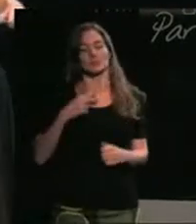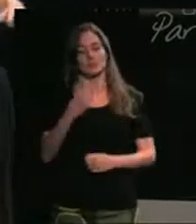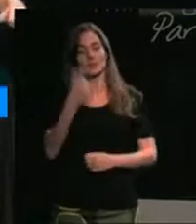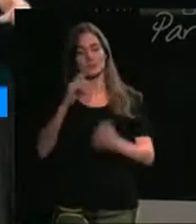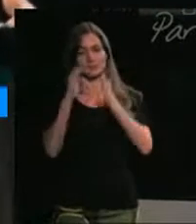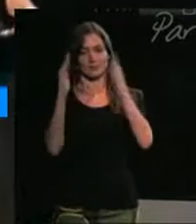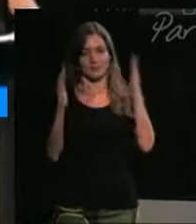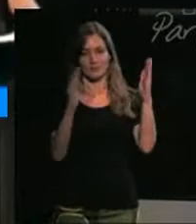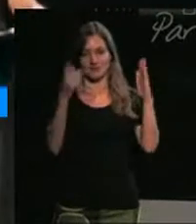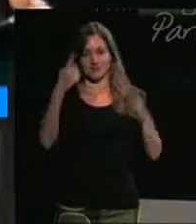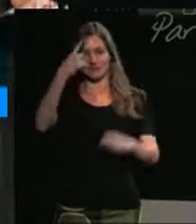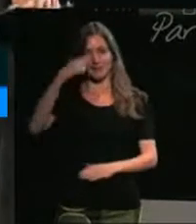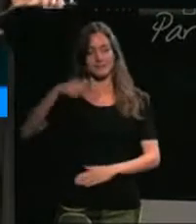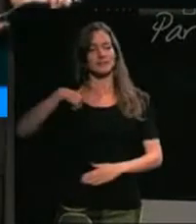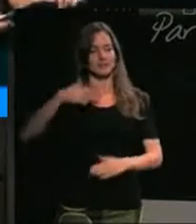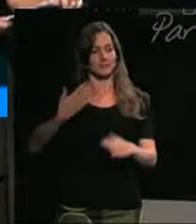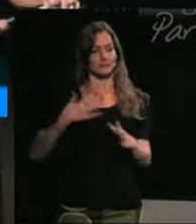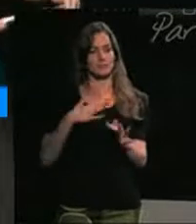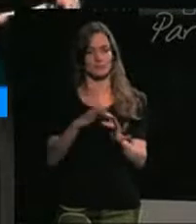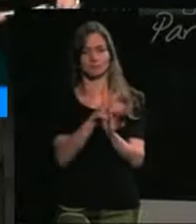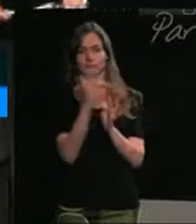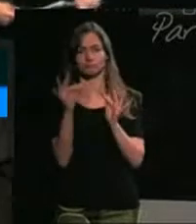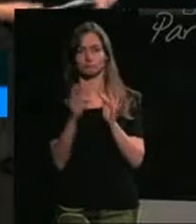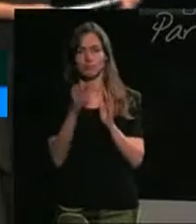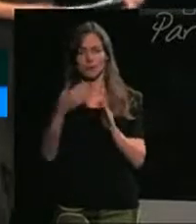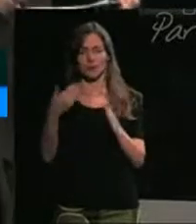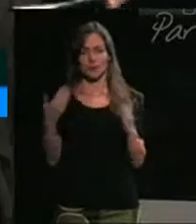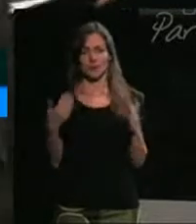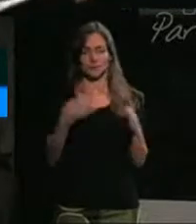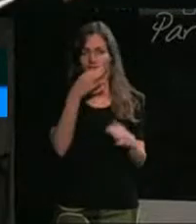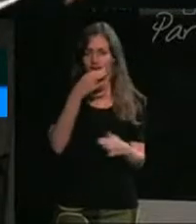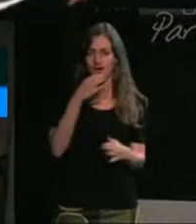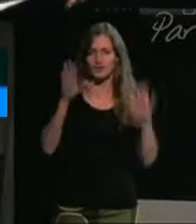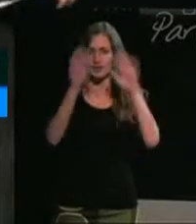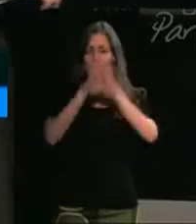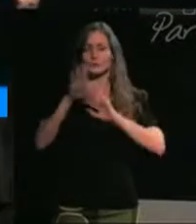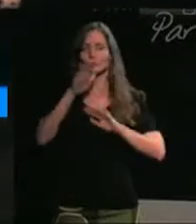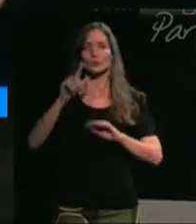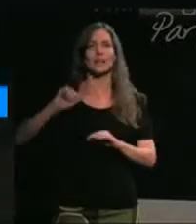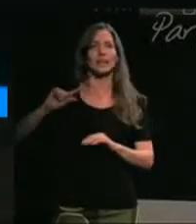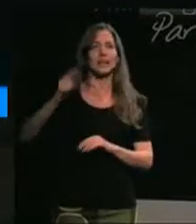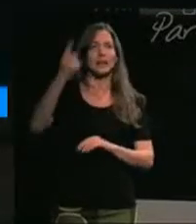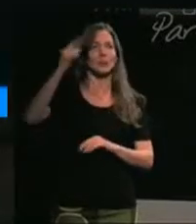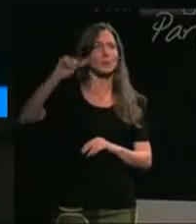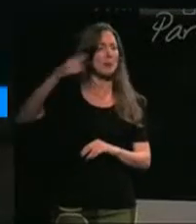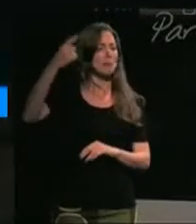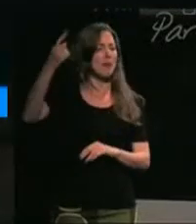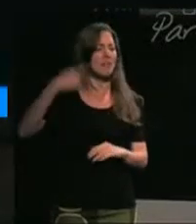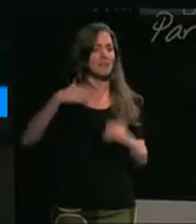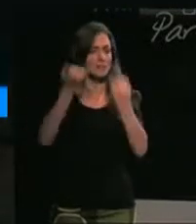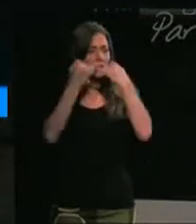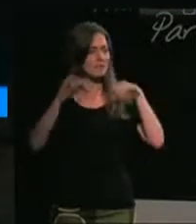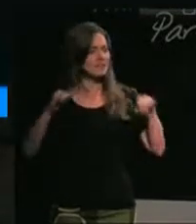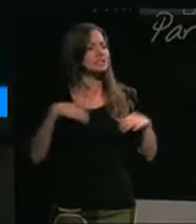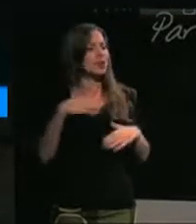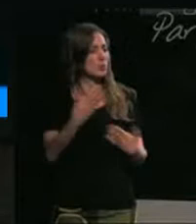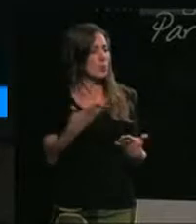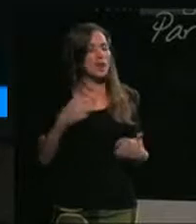fiesta aquí en el Círculo de Bellas Artes, en una de las plantas. ¿En qué planta es la fiesta, Pepe, para ir ya tomando